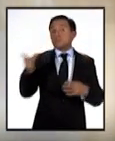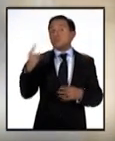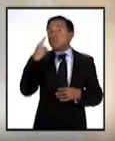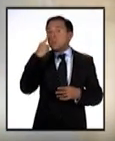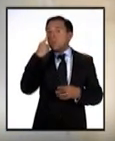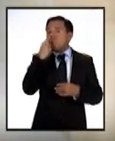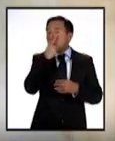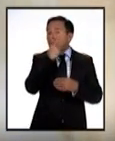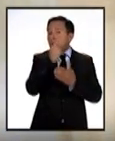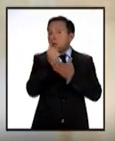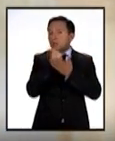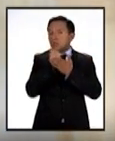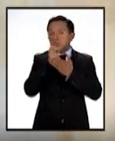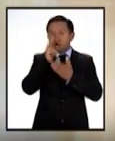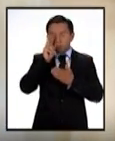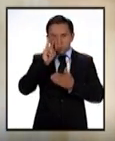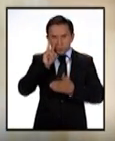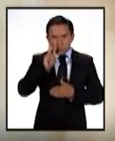azules.